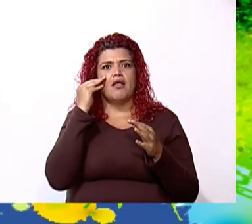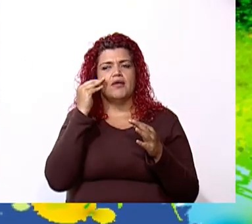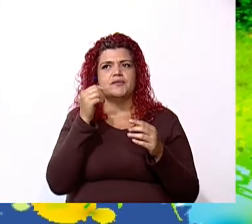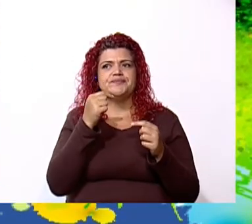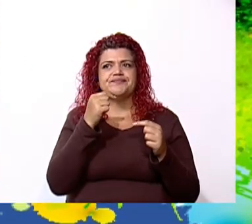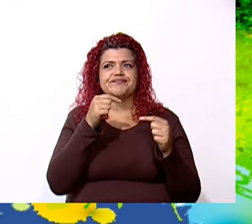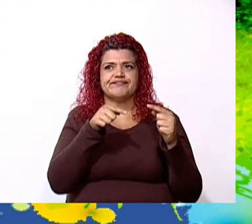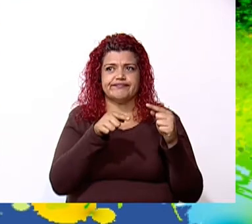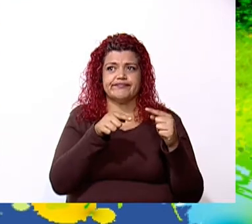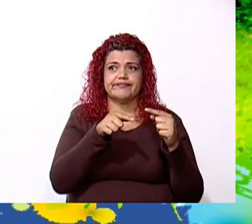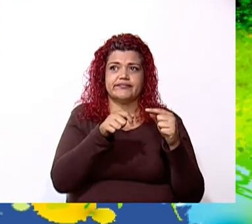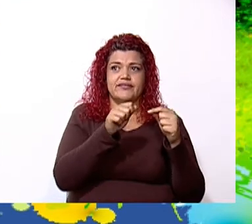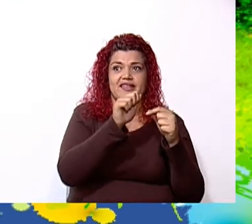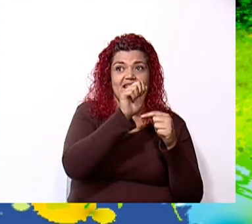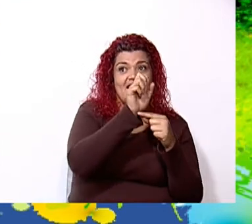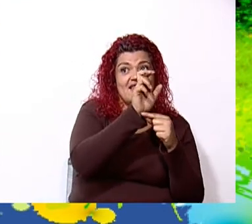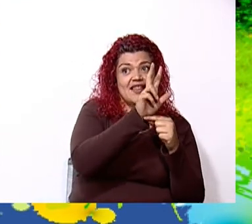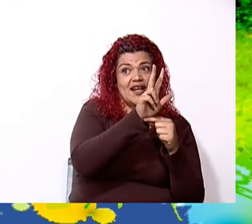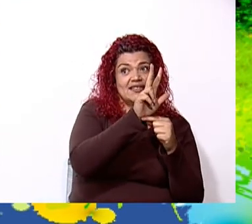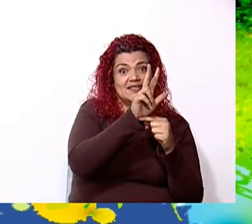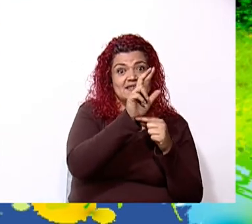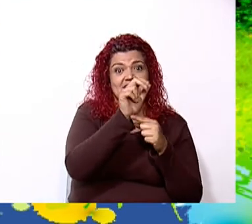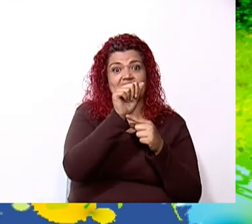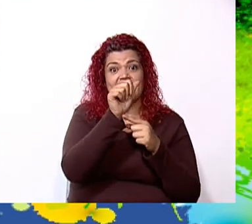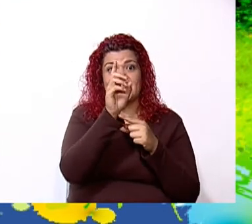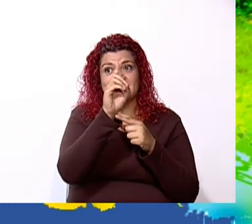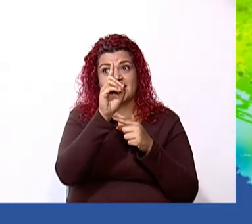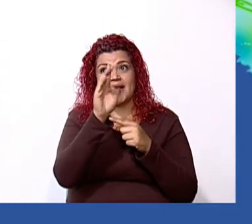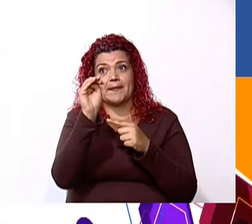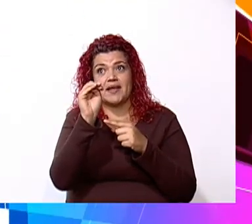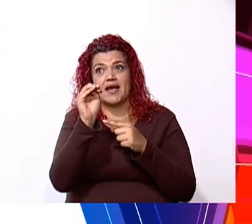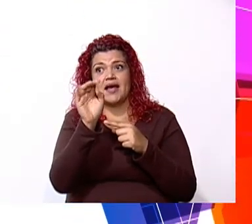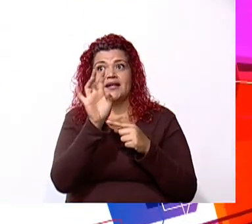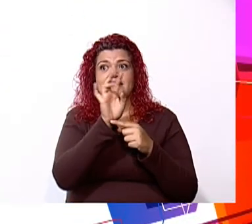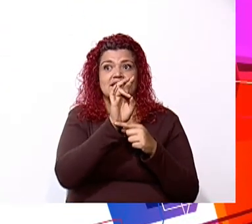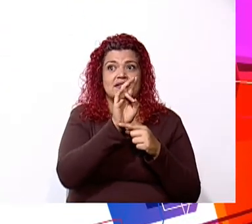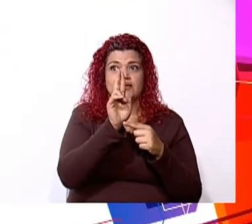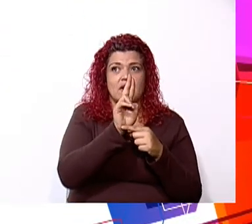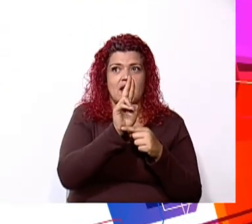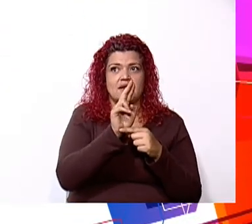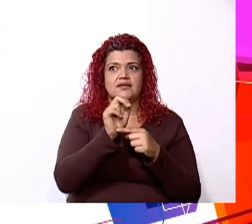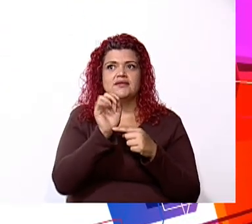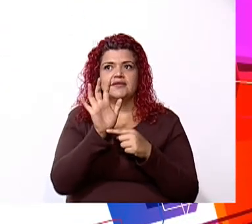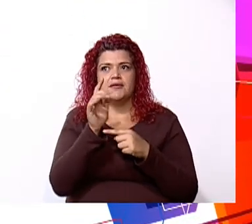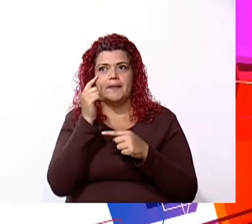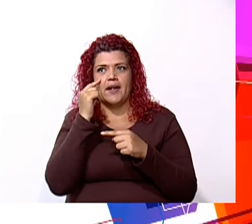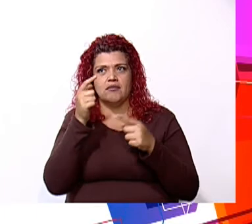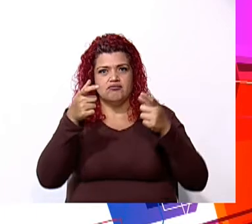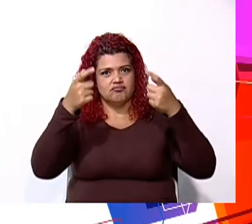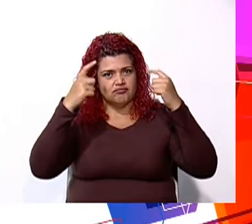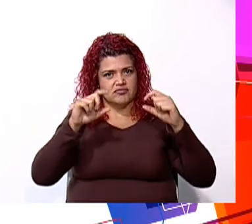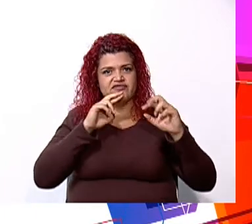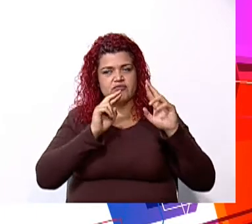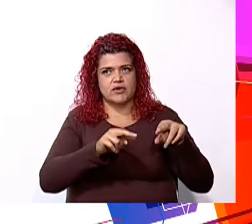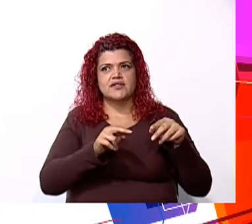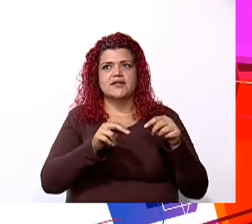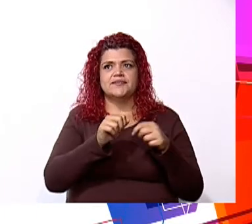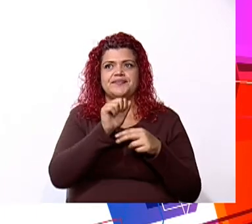van a formar esa cantidad. 3 decenas de millar, 7 unidades, Muy bien, y veamos la respuesta.